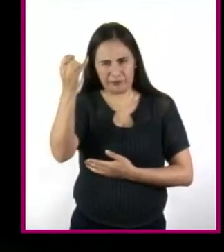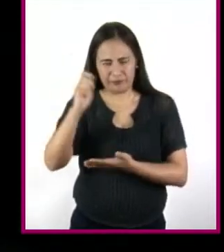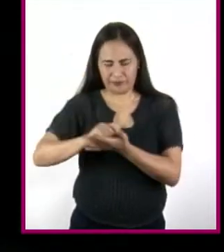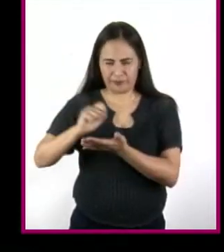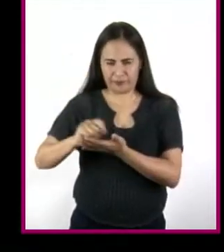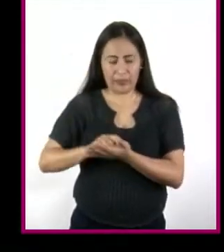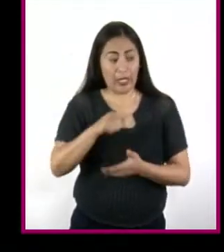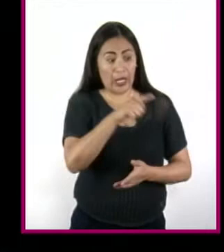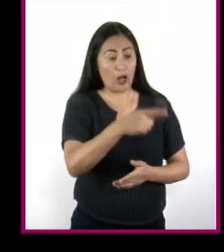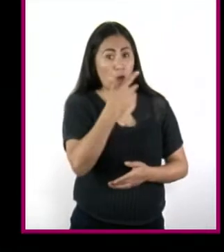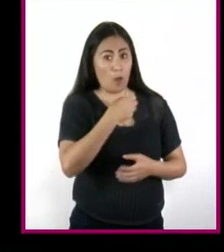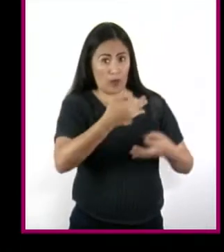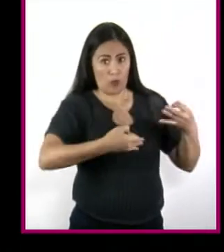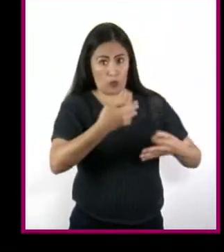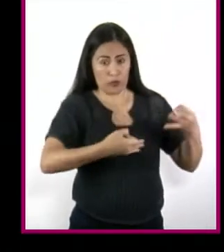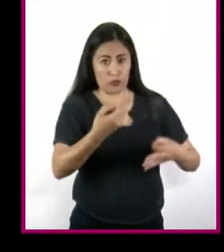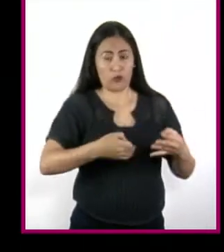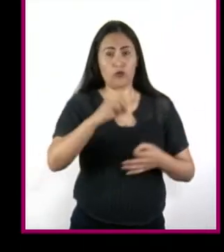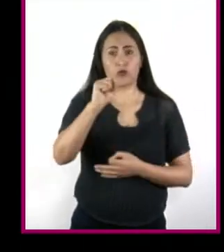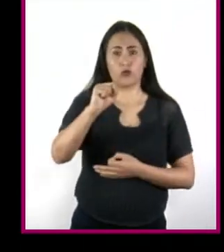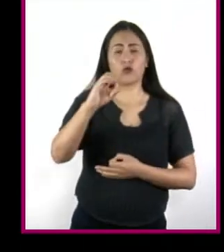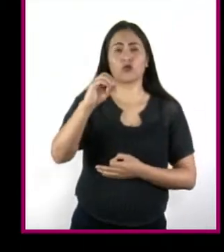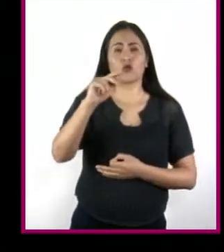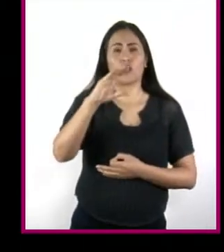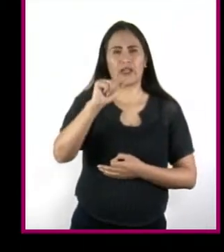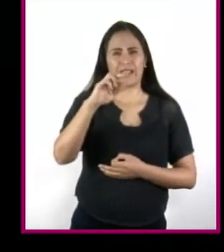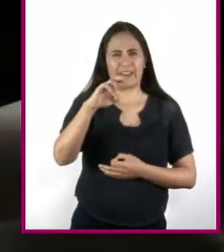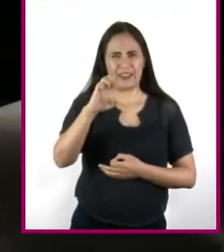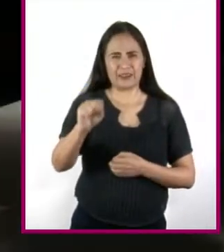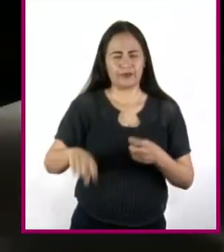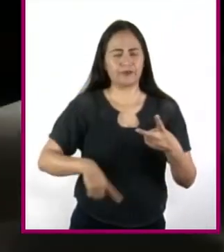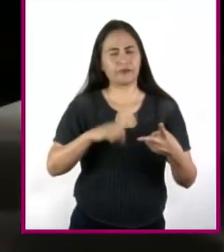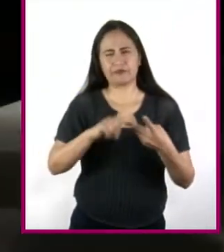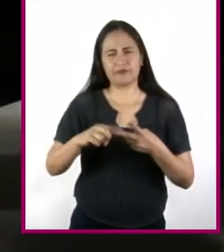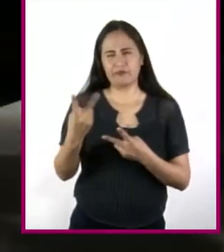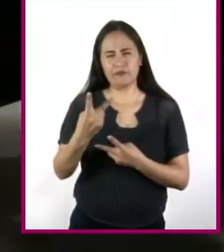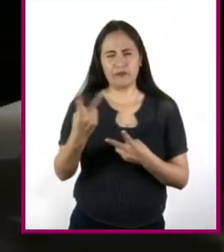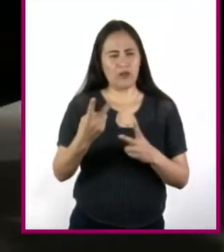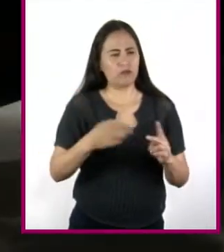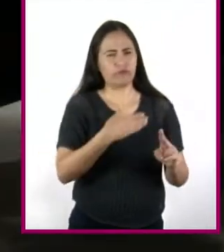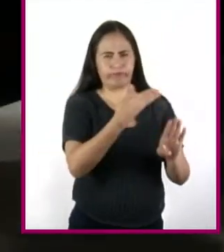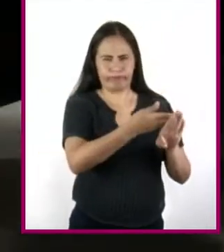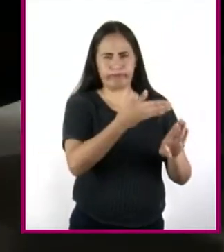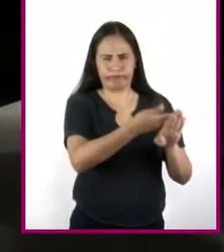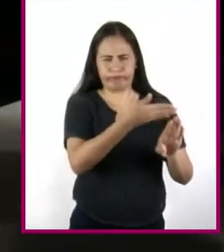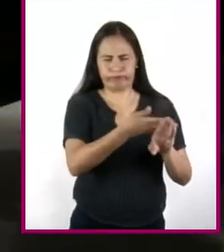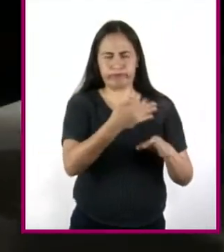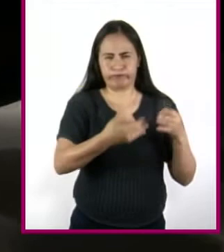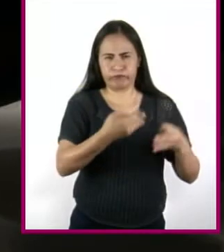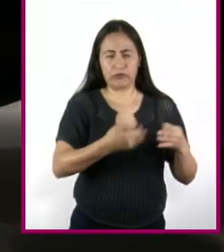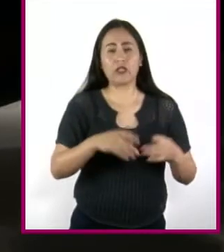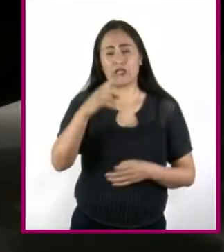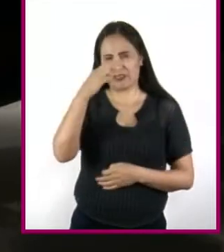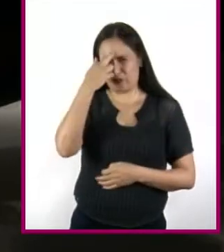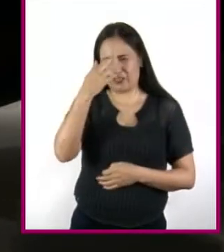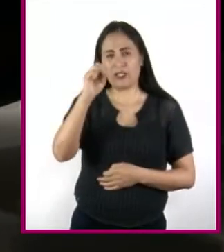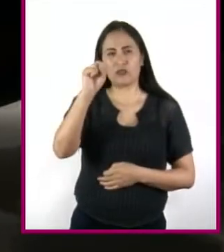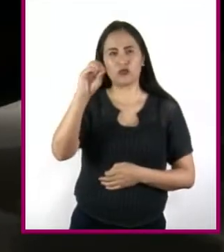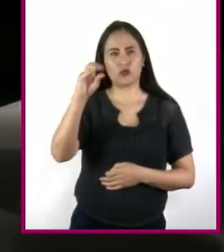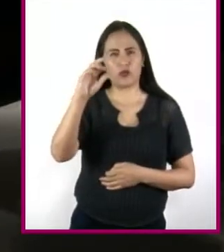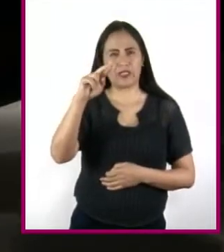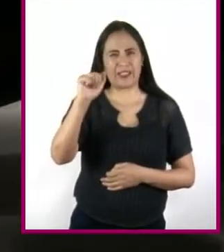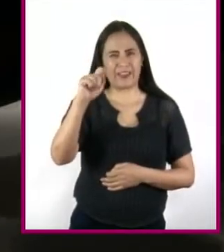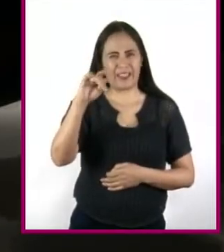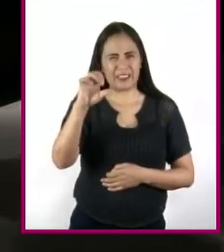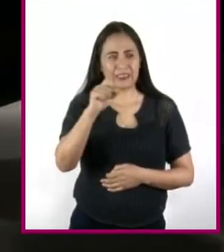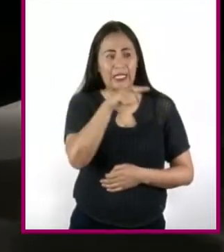Sócrates por las acusaciones de Licón, Ánito y Mélito. Como recordarán, Sócrates fue encontrado